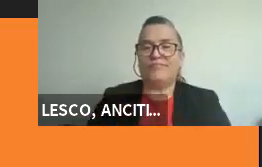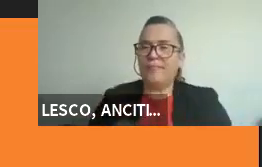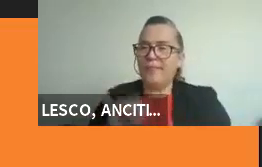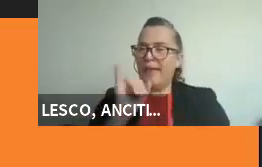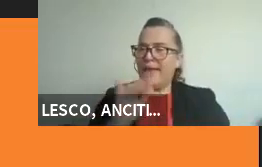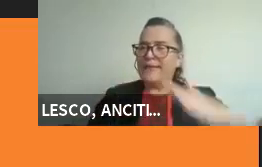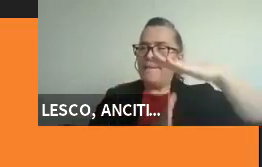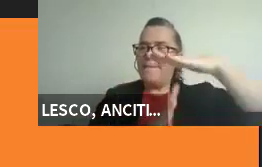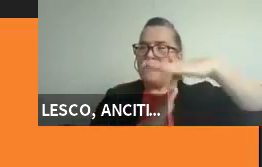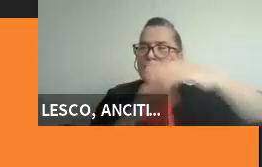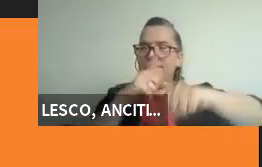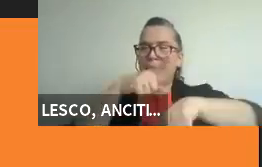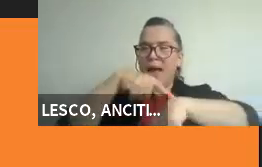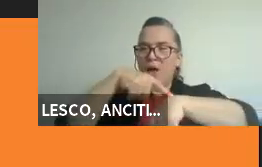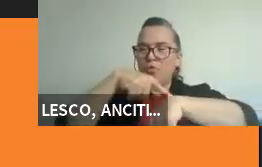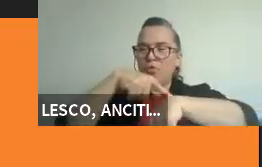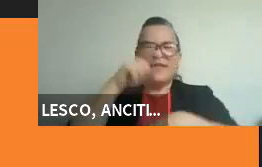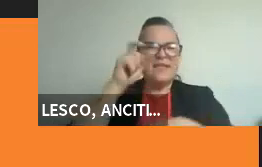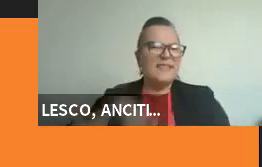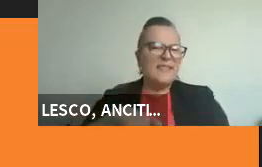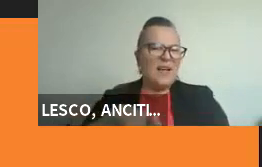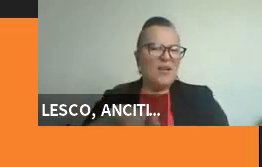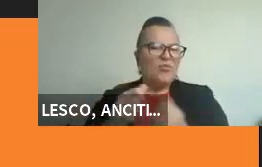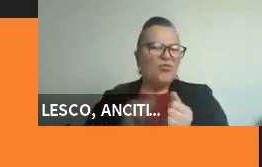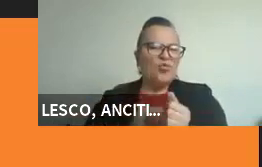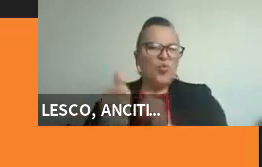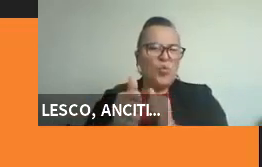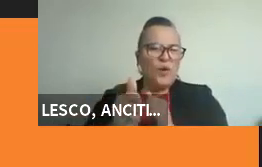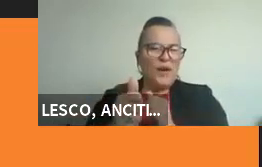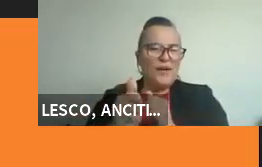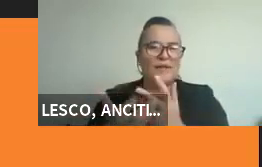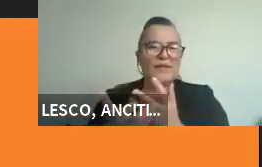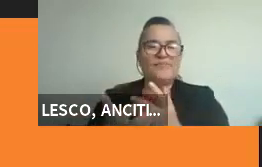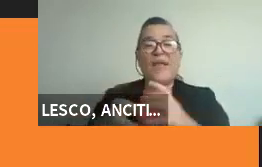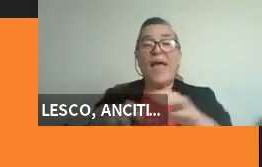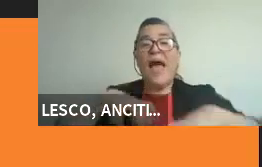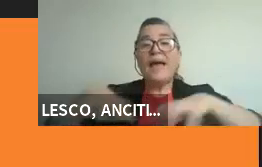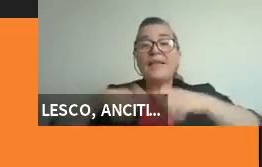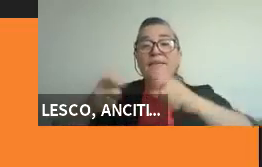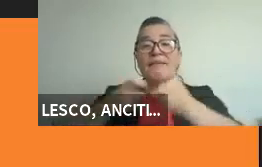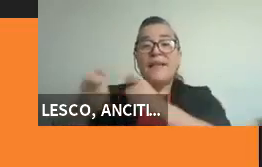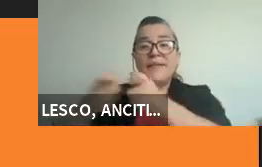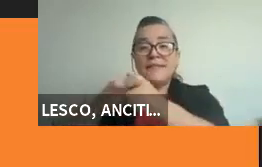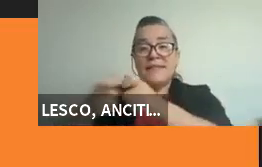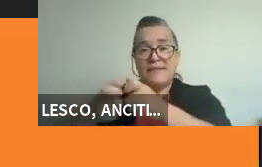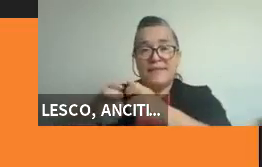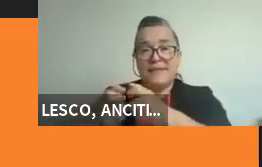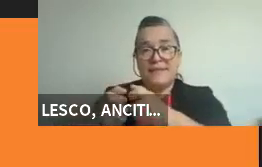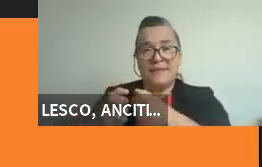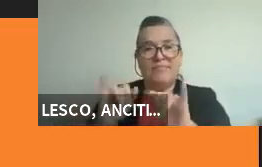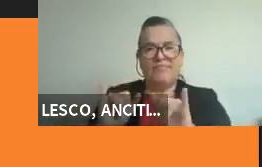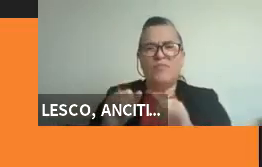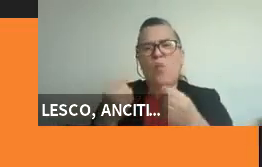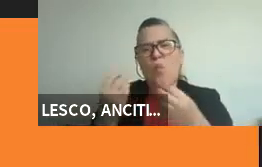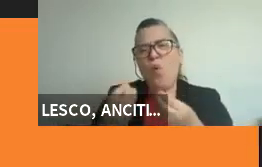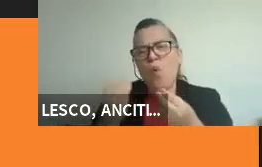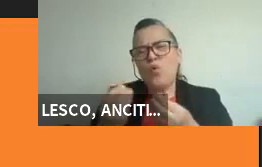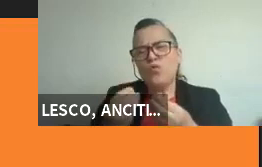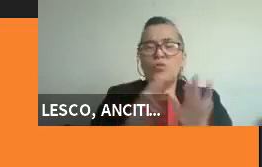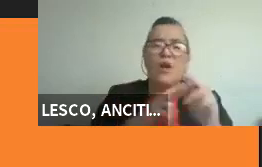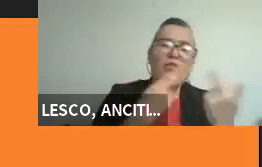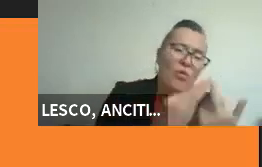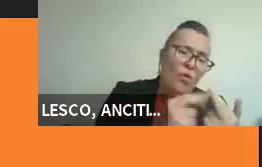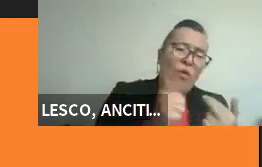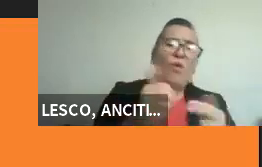pausa y tiempo debemos superar esta dinámica que yo he llamado activista administrativista donde pasamos muchas veces de una reunión a